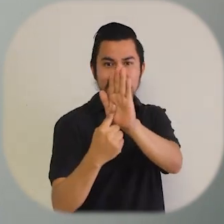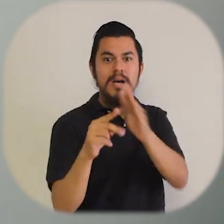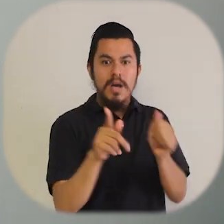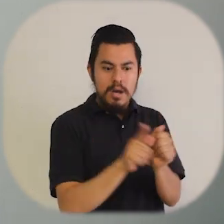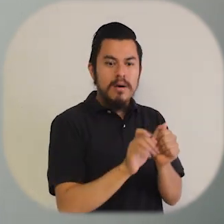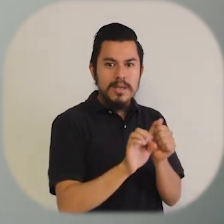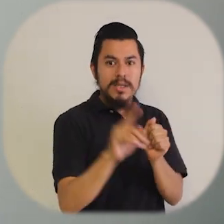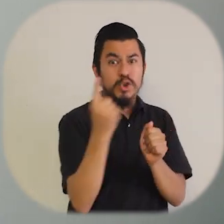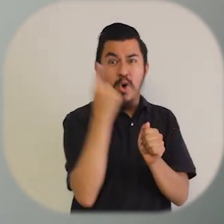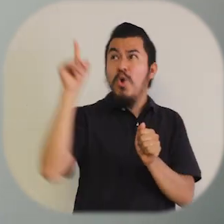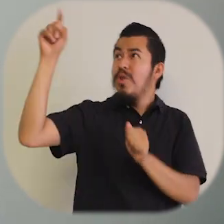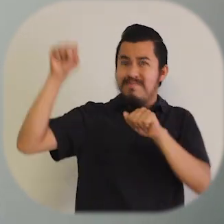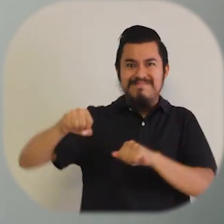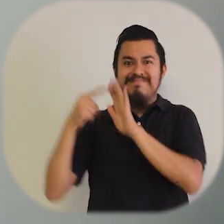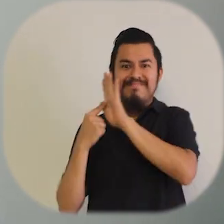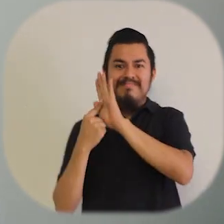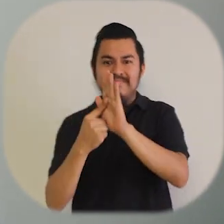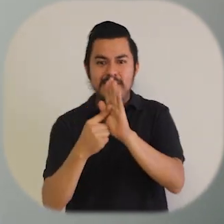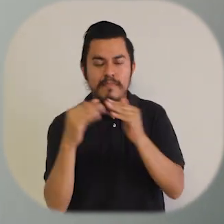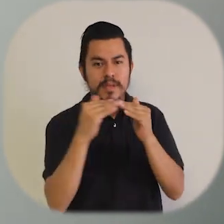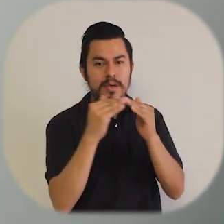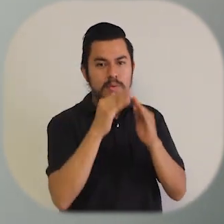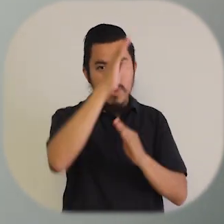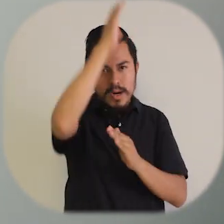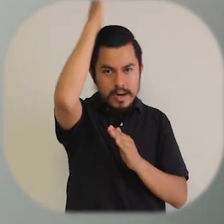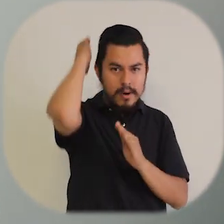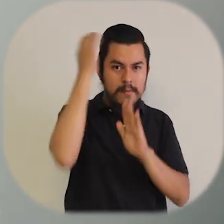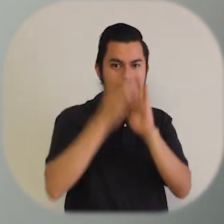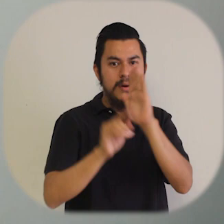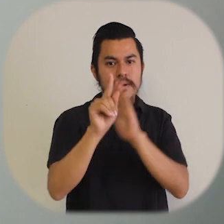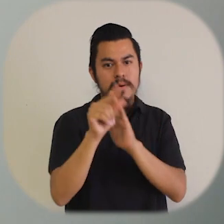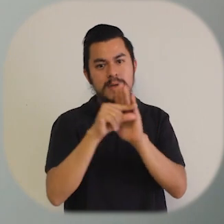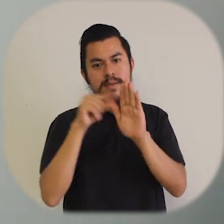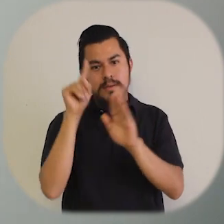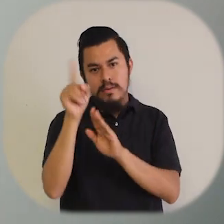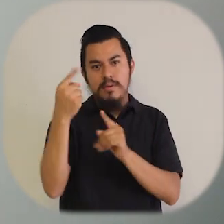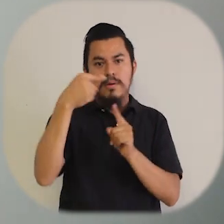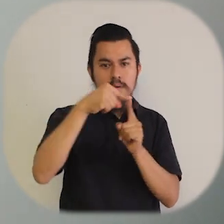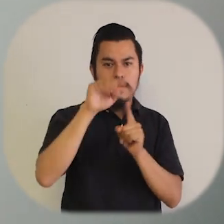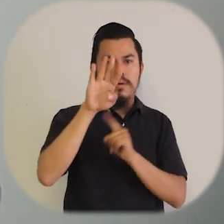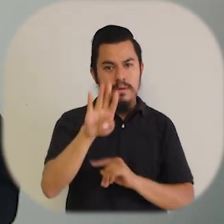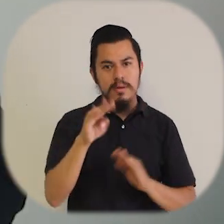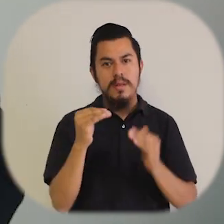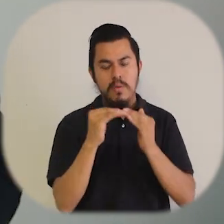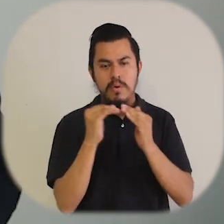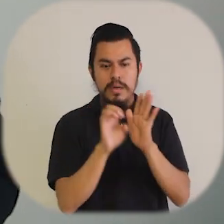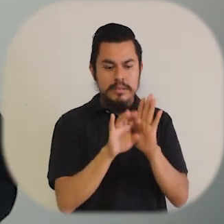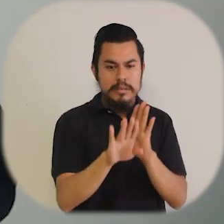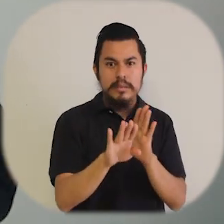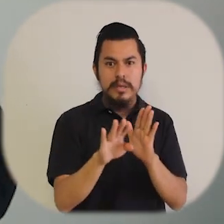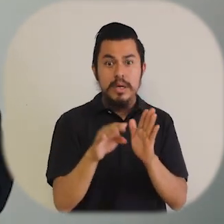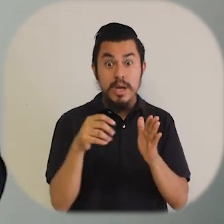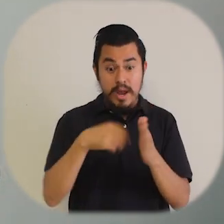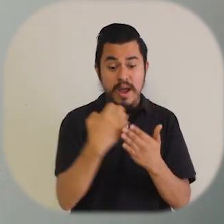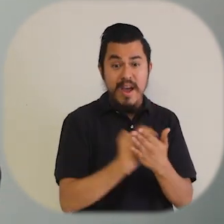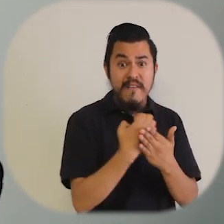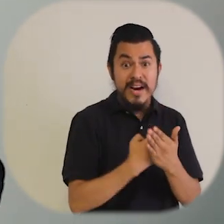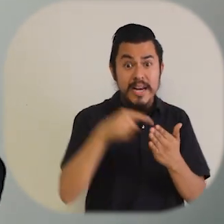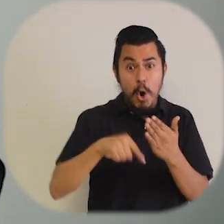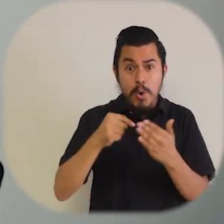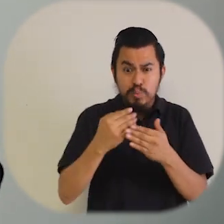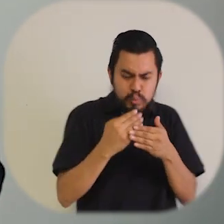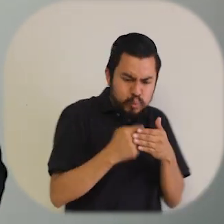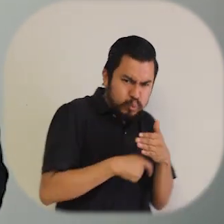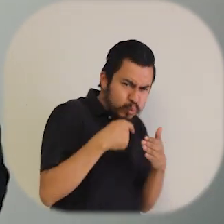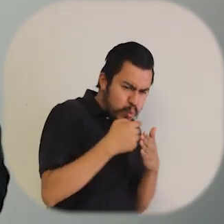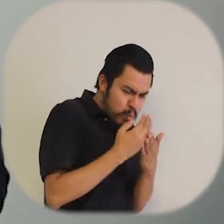Y en Romanos capítulo 1, versículo 1 al 4, también dice que este evangelio oculto ahora se ha manifestado